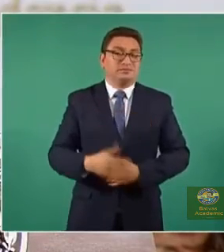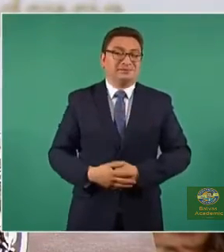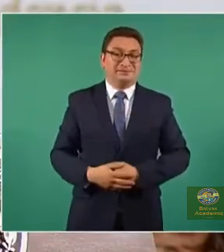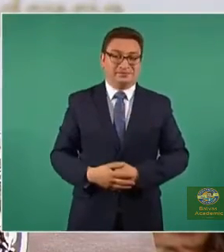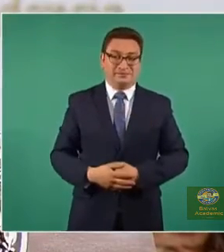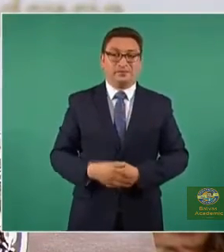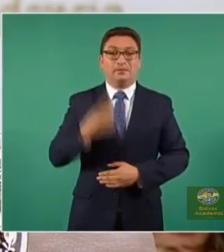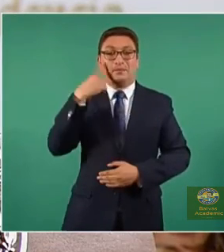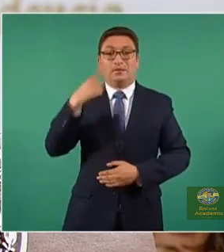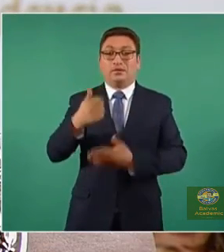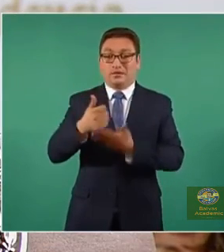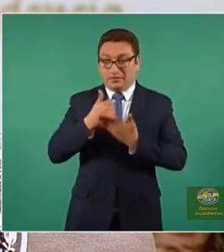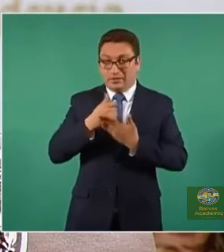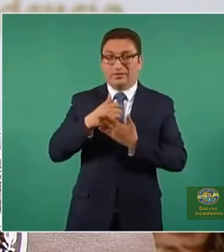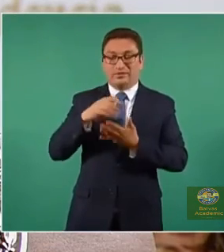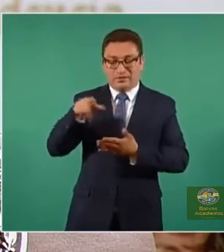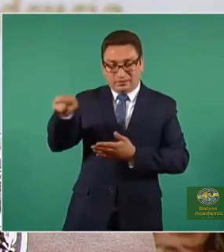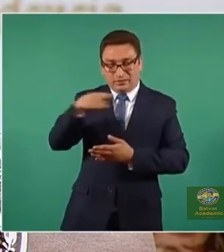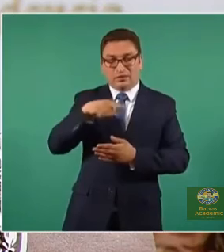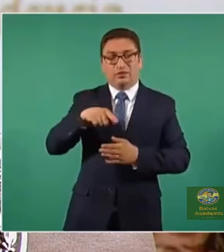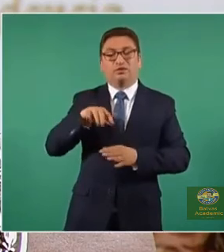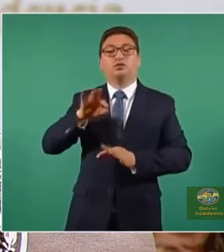para que me ayuden a convencerlos.